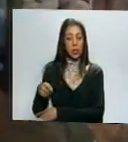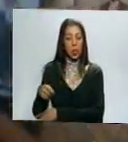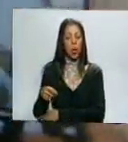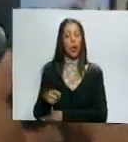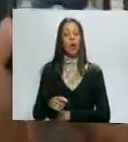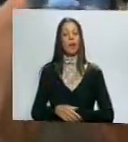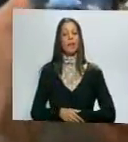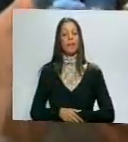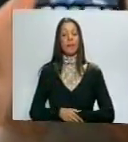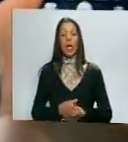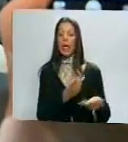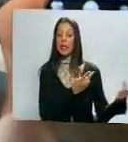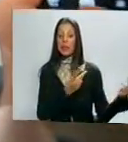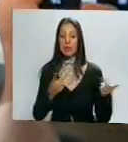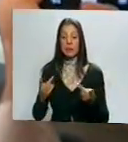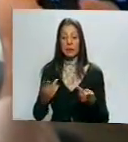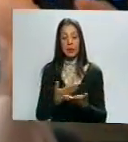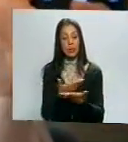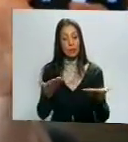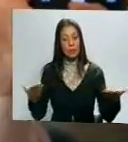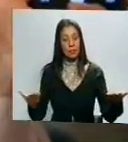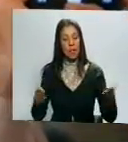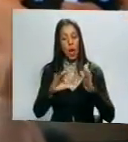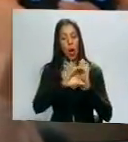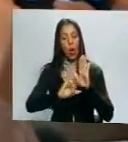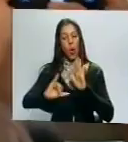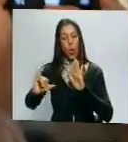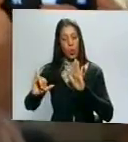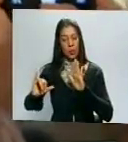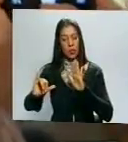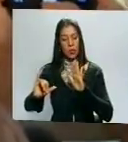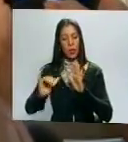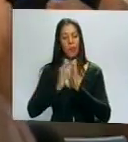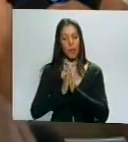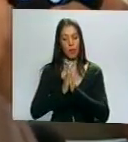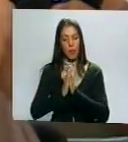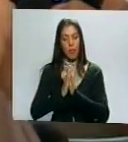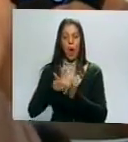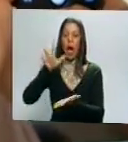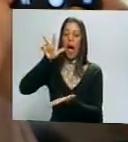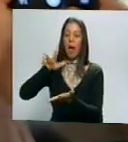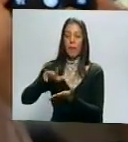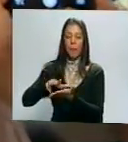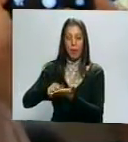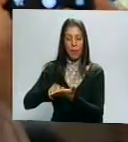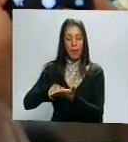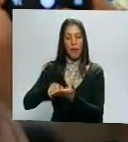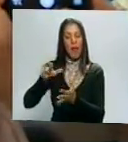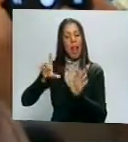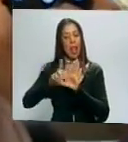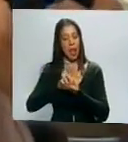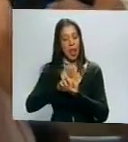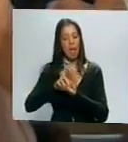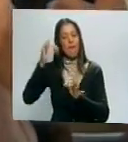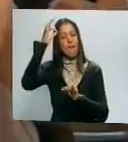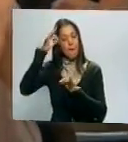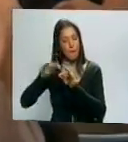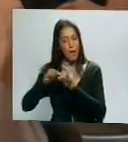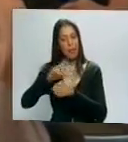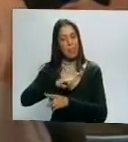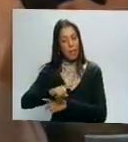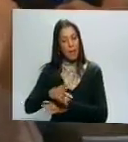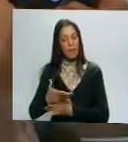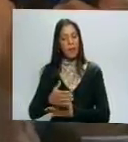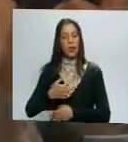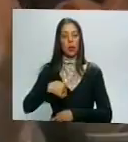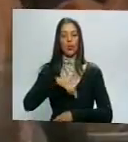invito, mis compañeros, colegas constituyentes, a que la aprobemos con fe, y así como decía la camarada Diva, que